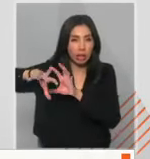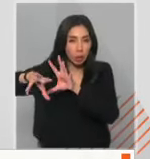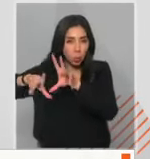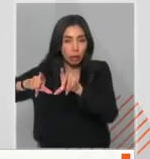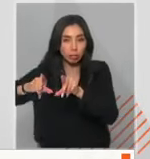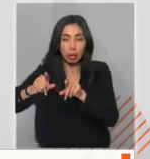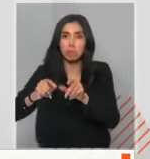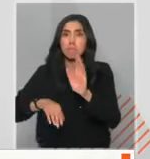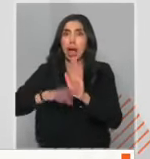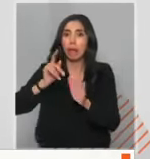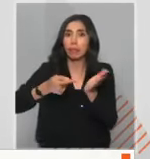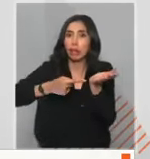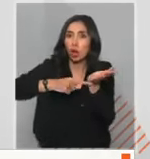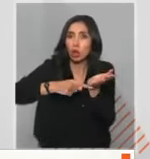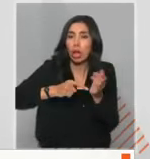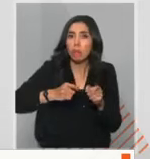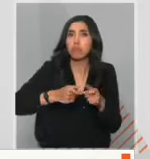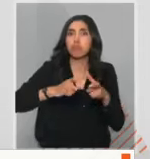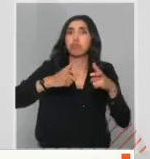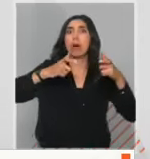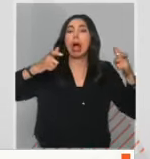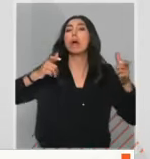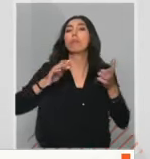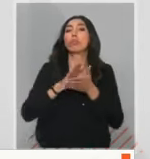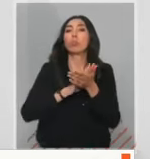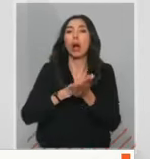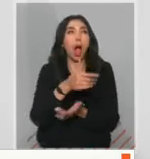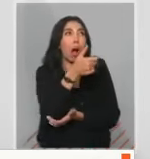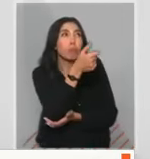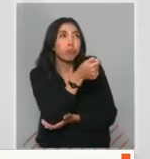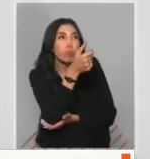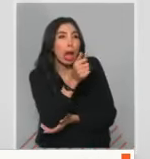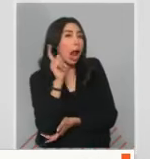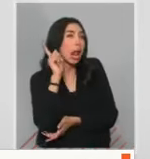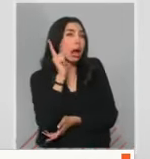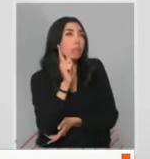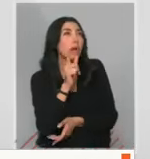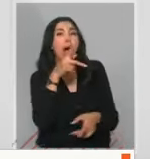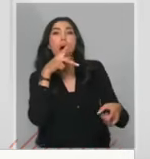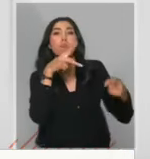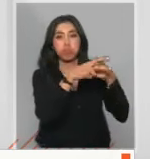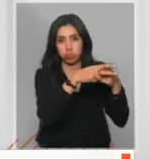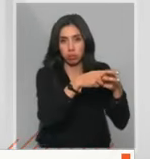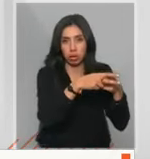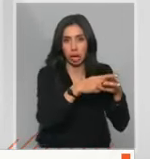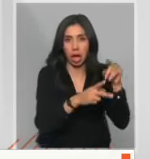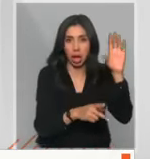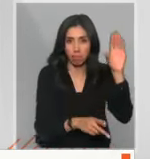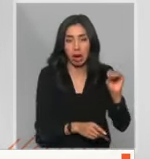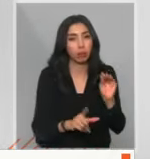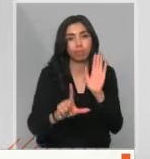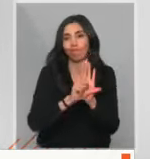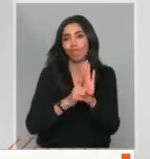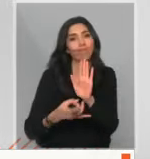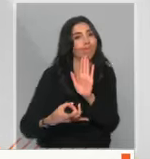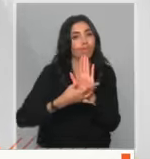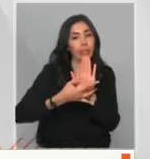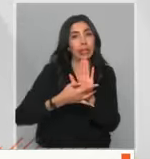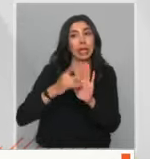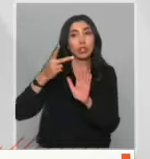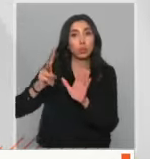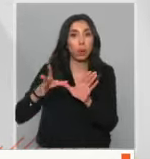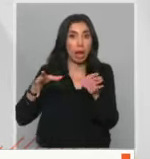en aumento. Este es el caso de los dispositivos de inhibición de frecuencia que se utilizan ilegalmente. Y que sus equipos